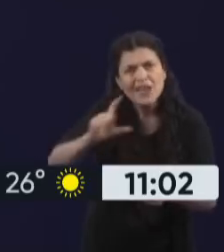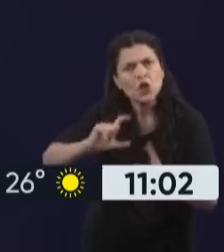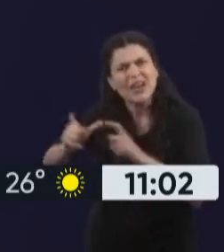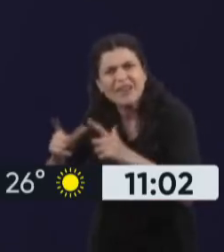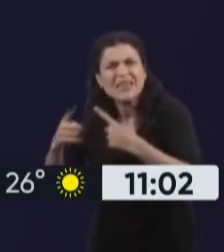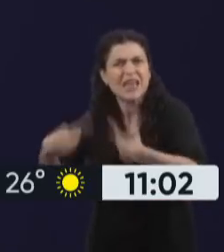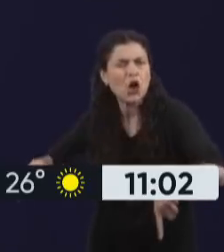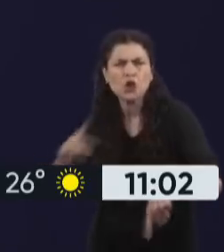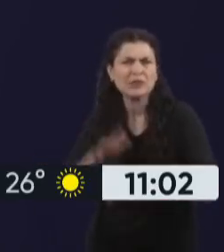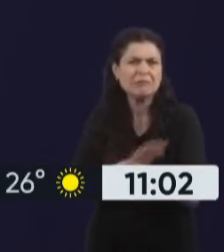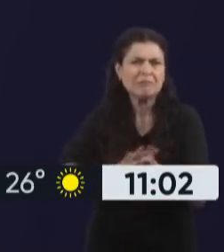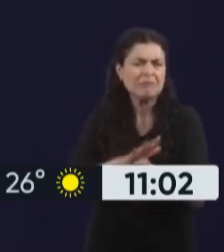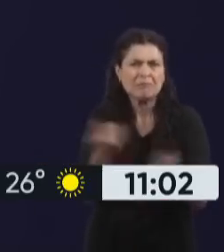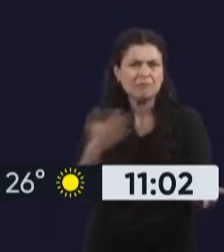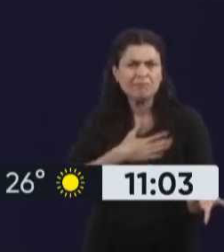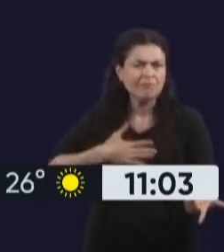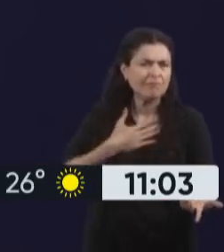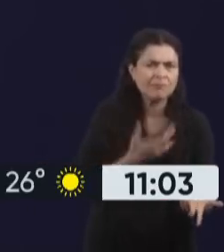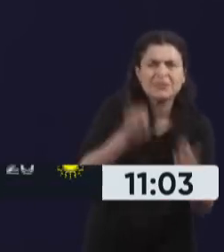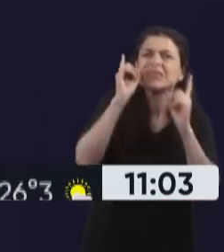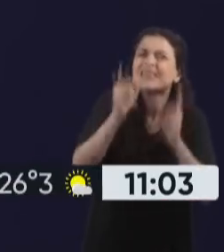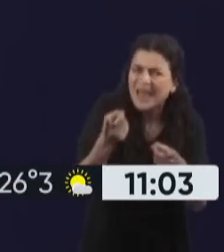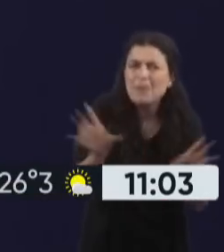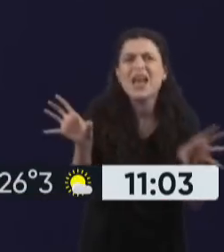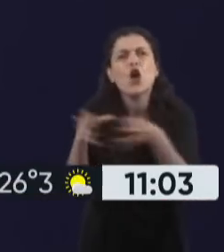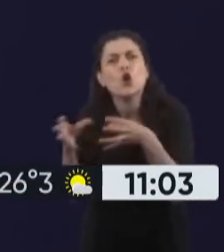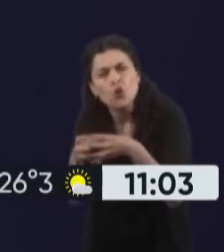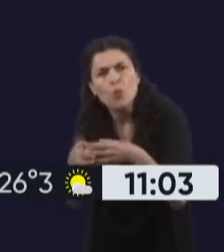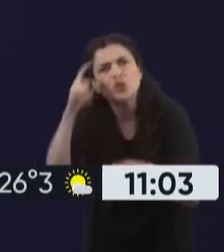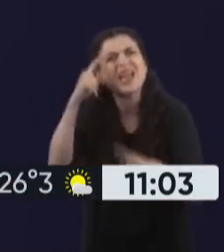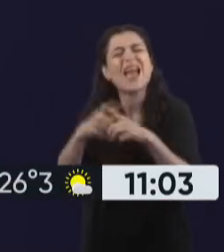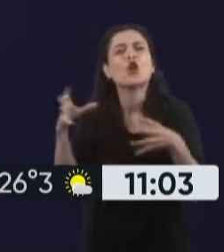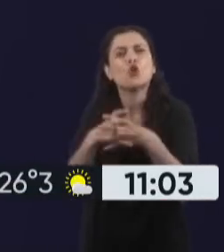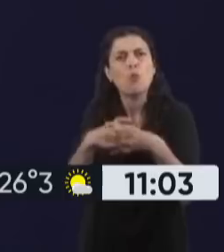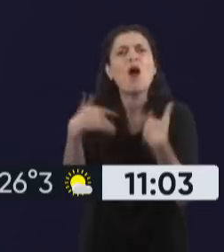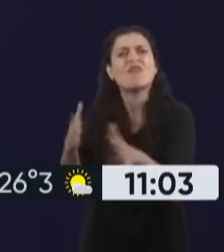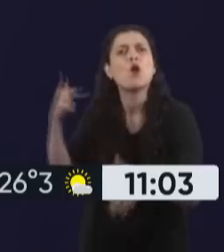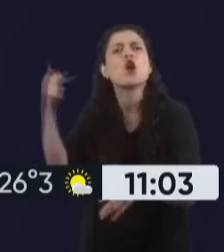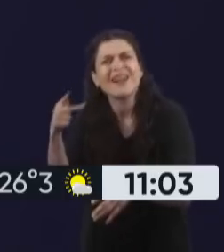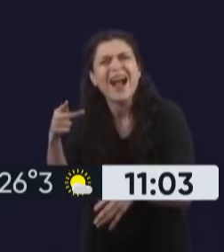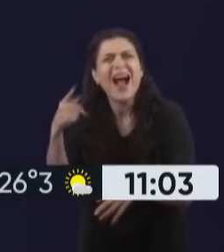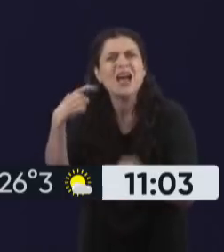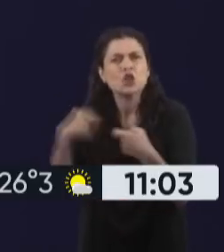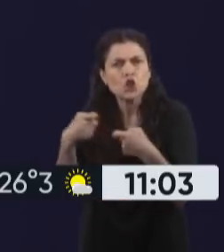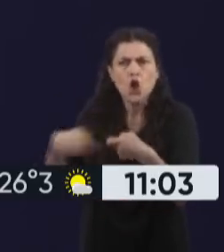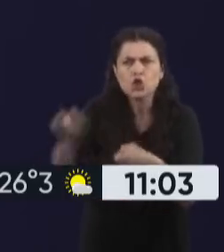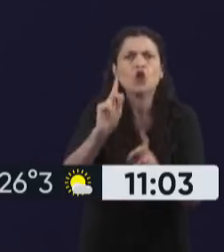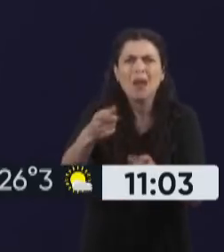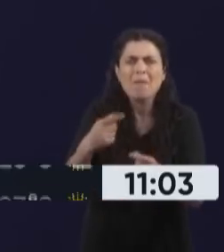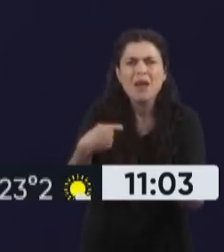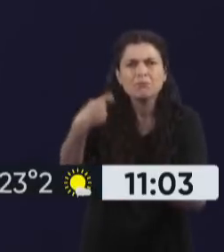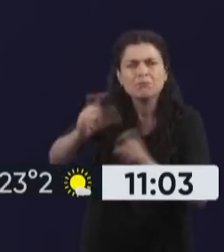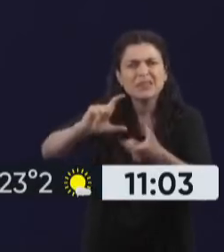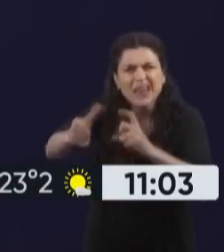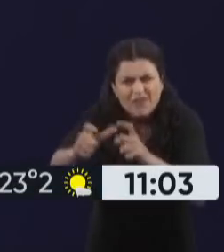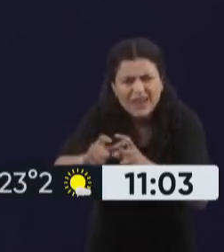encontró que se ha financiado cooperativas ligadas a viejos piqueteros y viejos funcionarios piqueteros en 2023 por